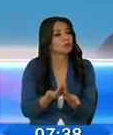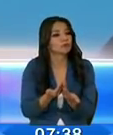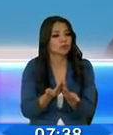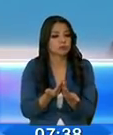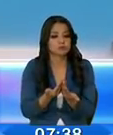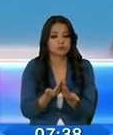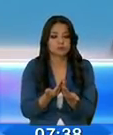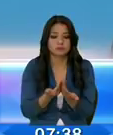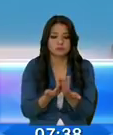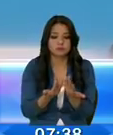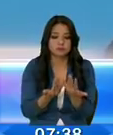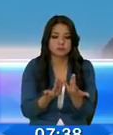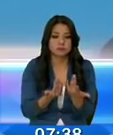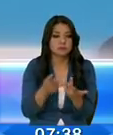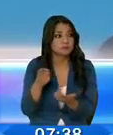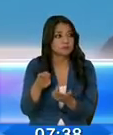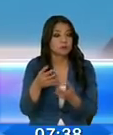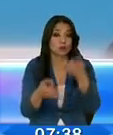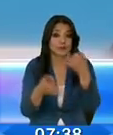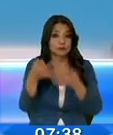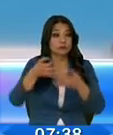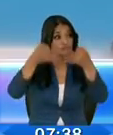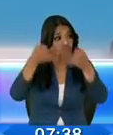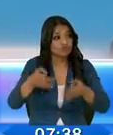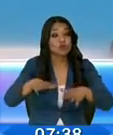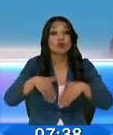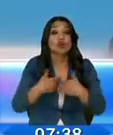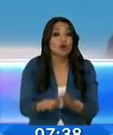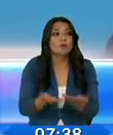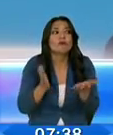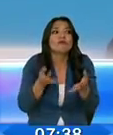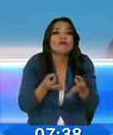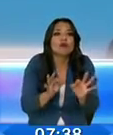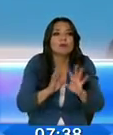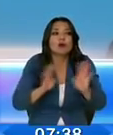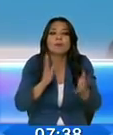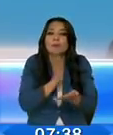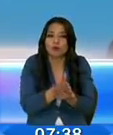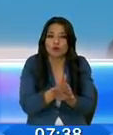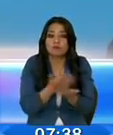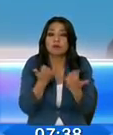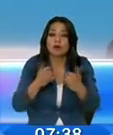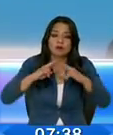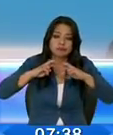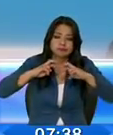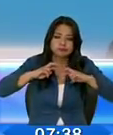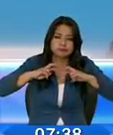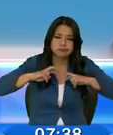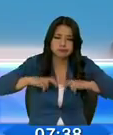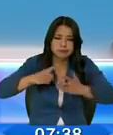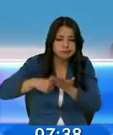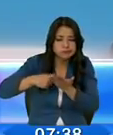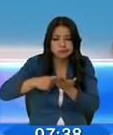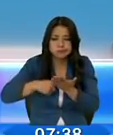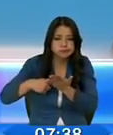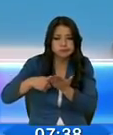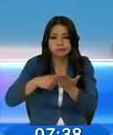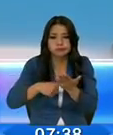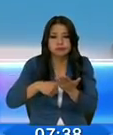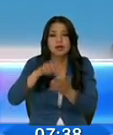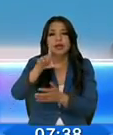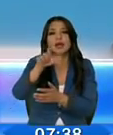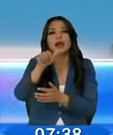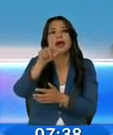evitar la ejecución del fallo. Estamos en este mismo momento estudiando el laudo, que es